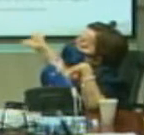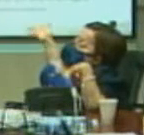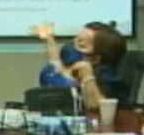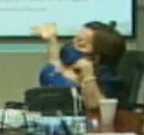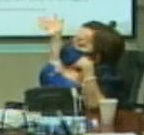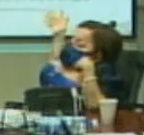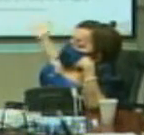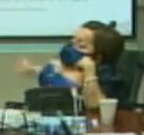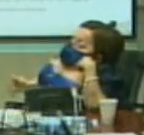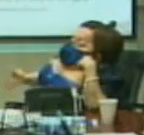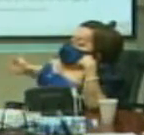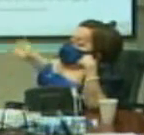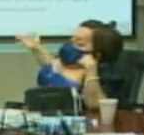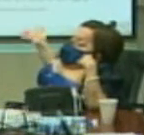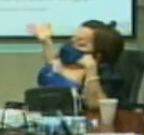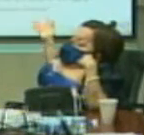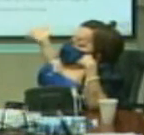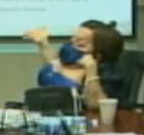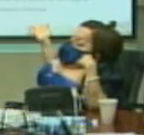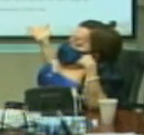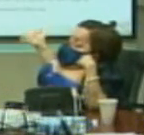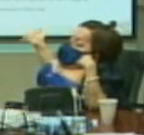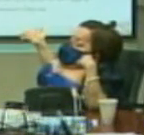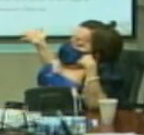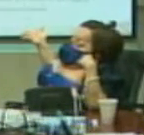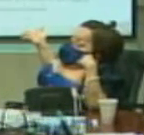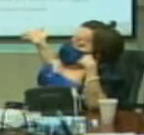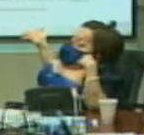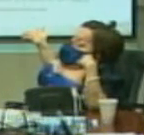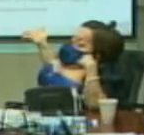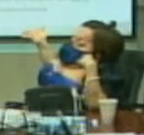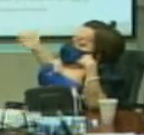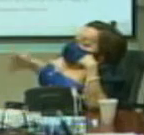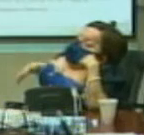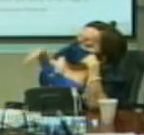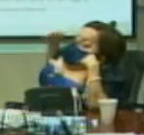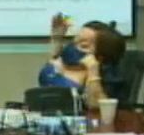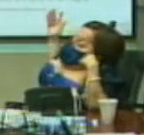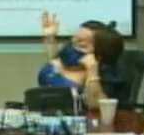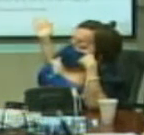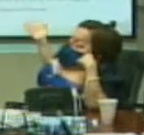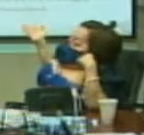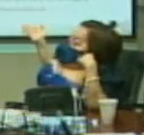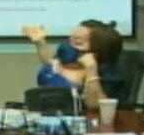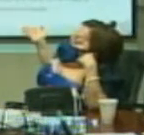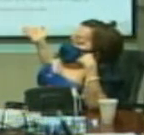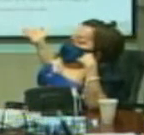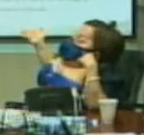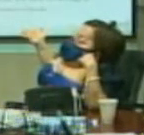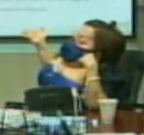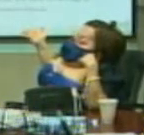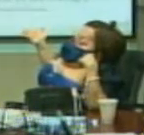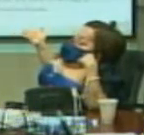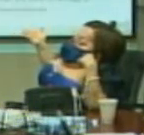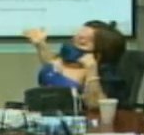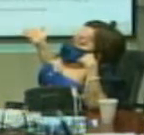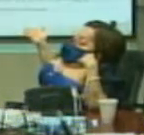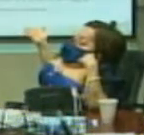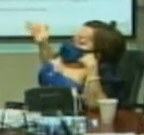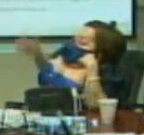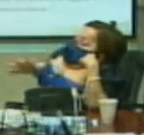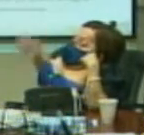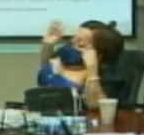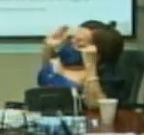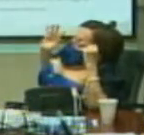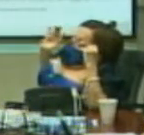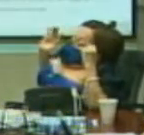vamos a estar ahorita solo leyendo y modificando, pero no vamos a aprobar las modificaciones,